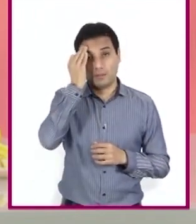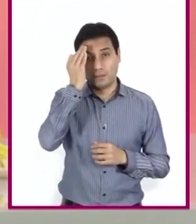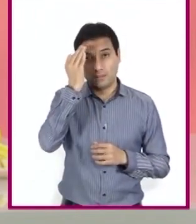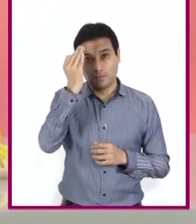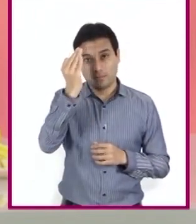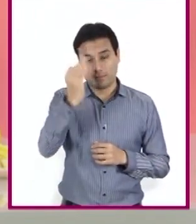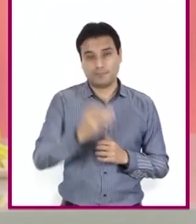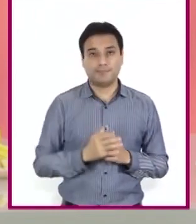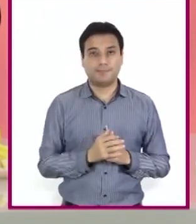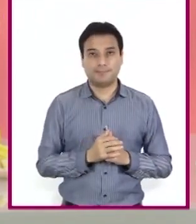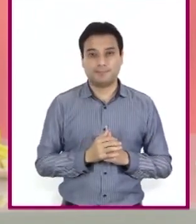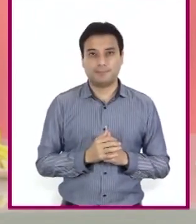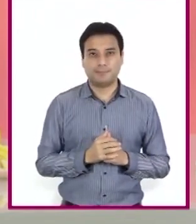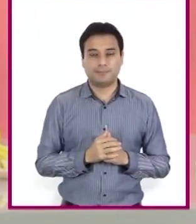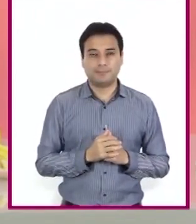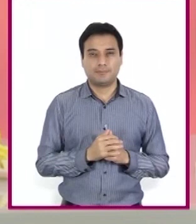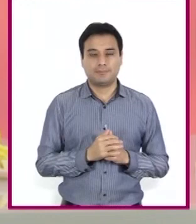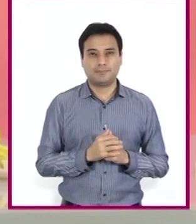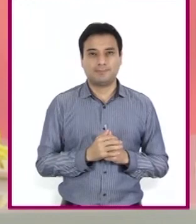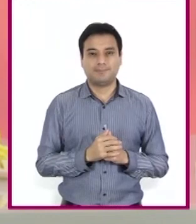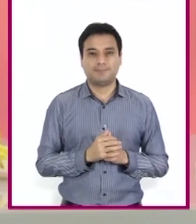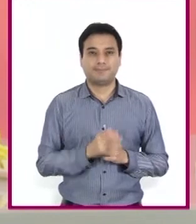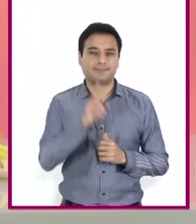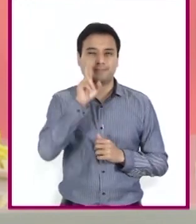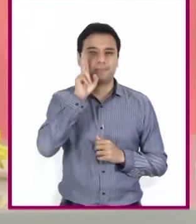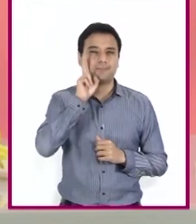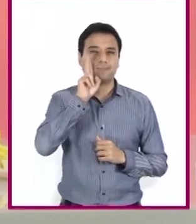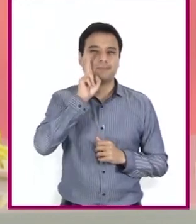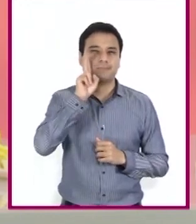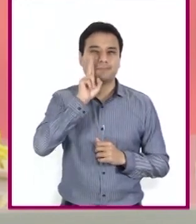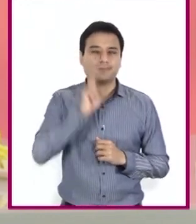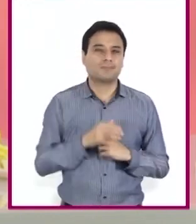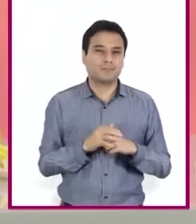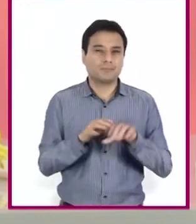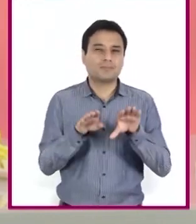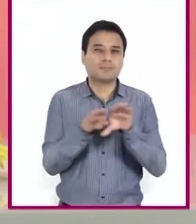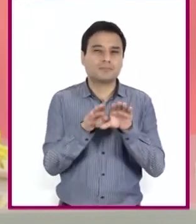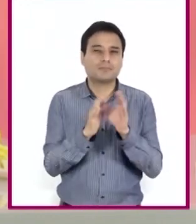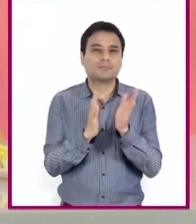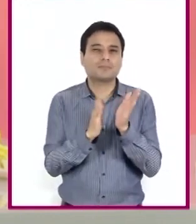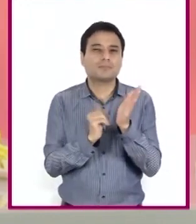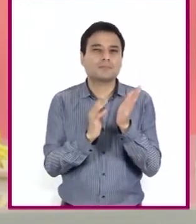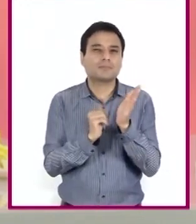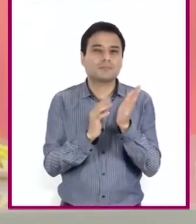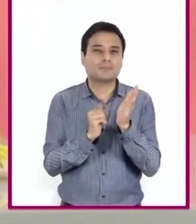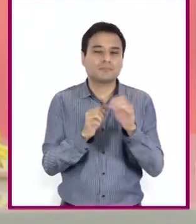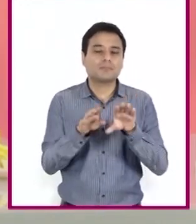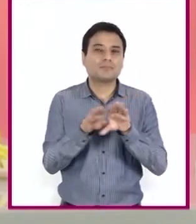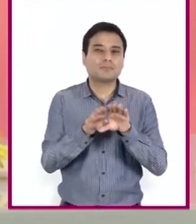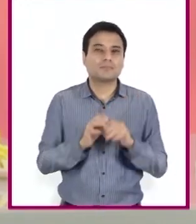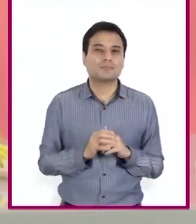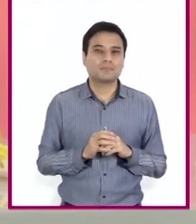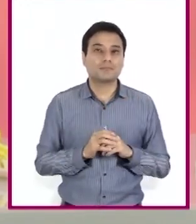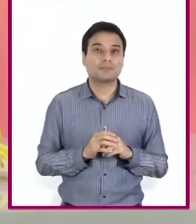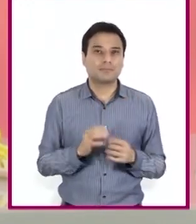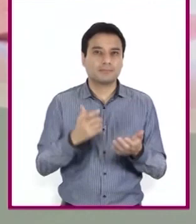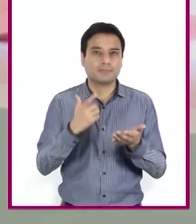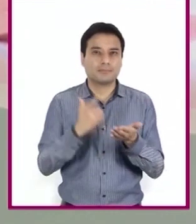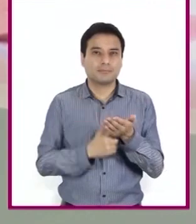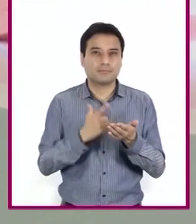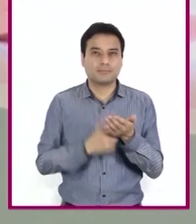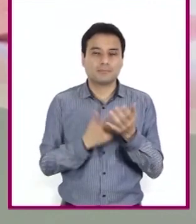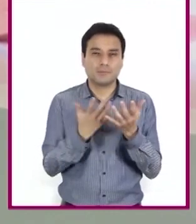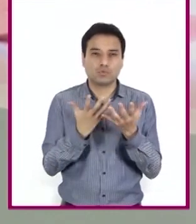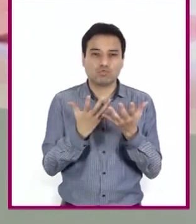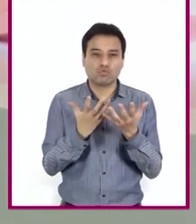después del paso de minutos, vamos a observar cómo nuestro papel estraza absorbe los lípidos de